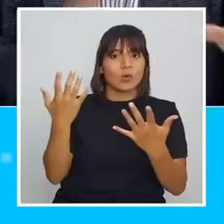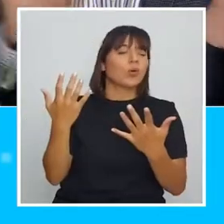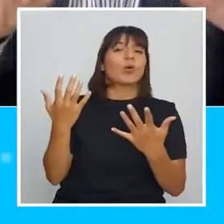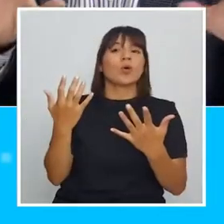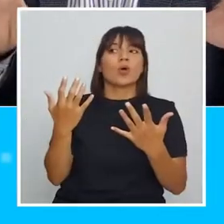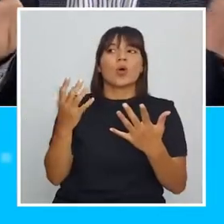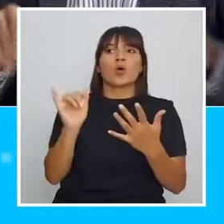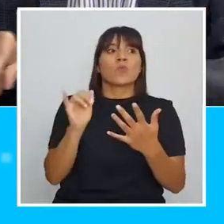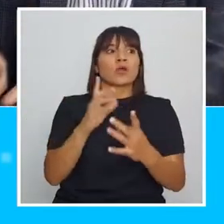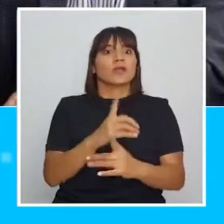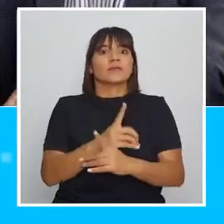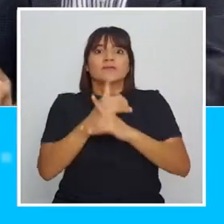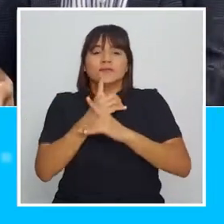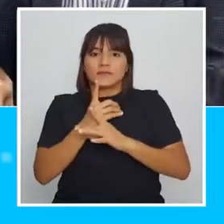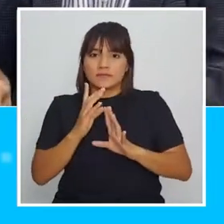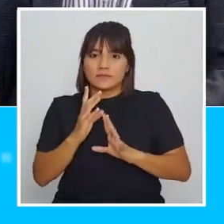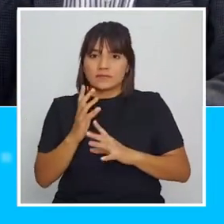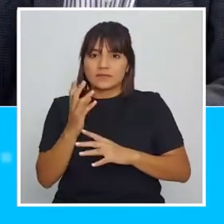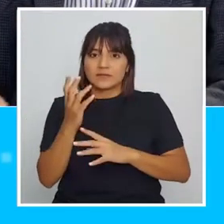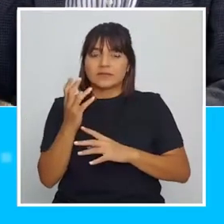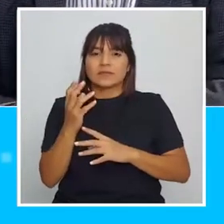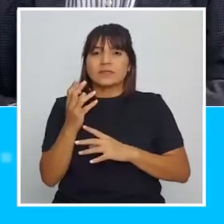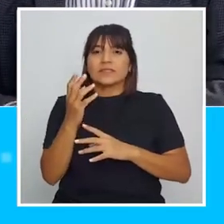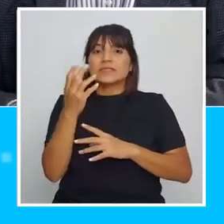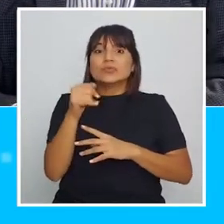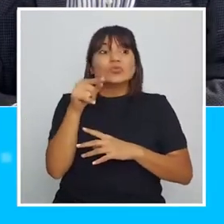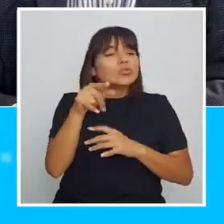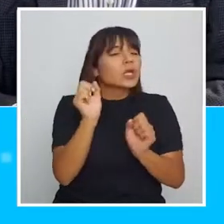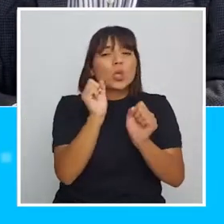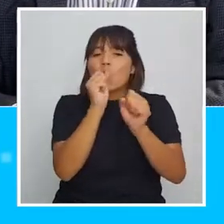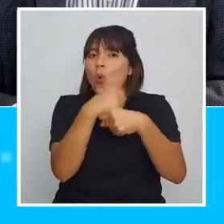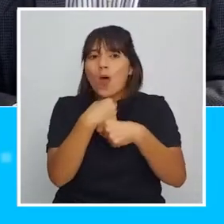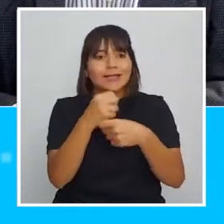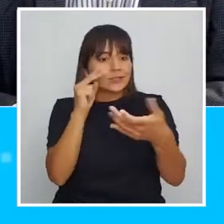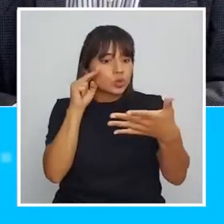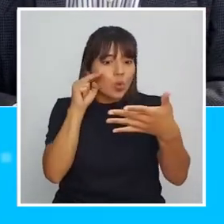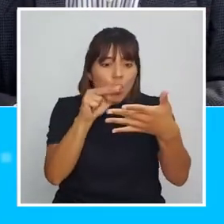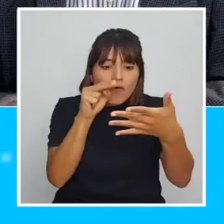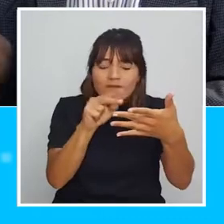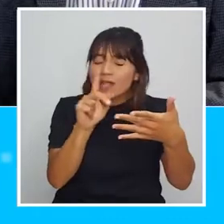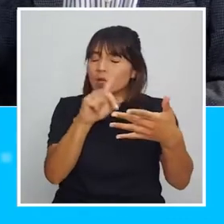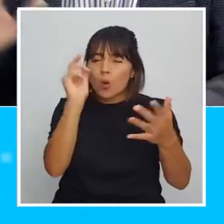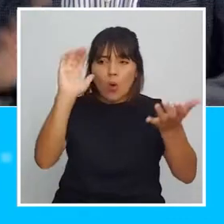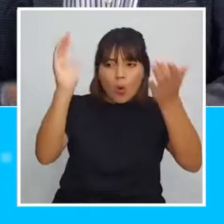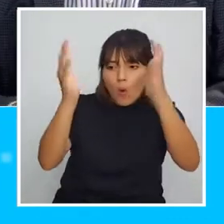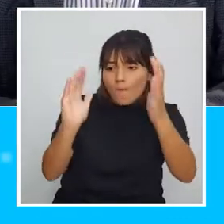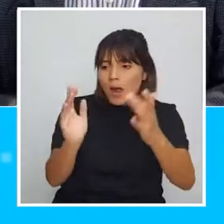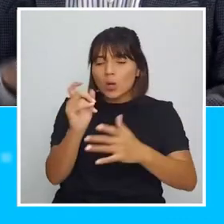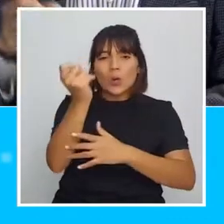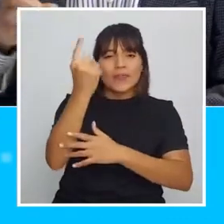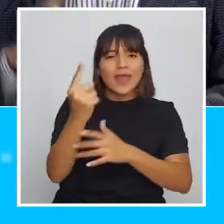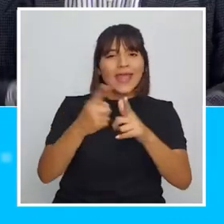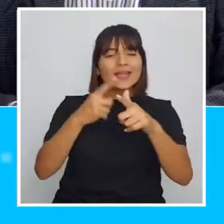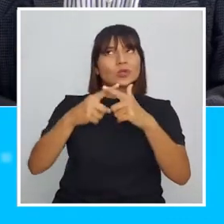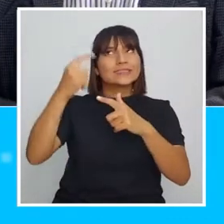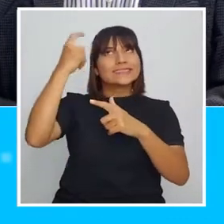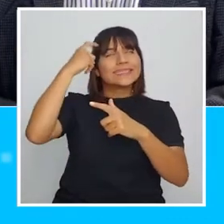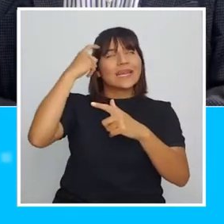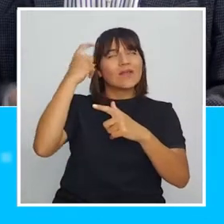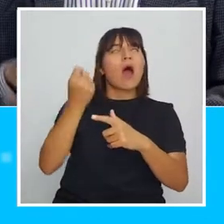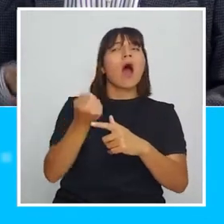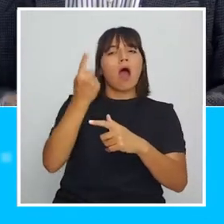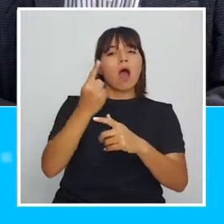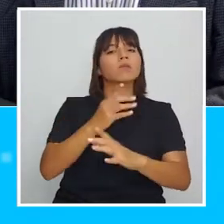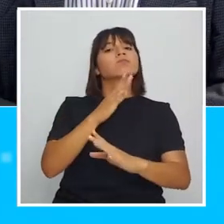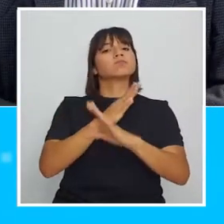se alborota. Claro. Pero si ya está alertado, entonces el cerebro comienza a pensar y decir, no, en realidad puedo pasar sin esa camisa. En cambio,